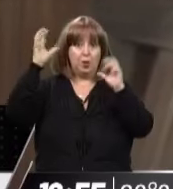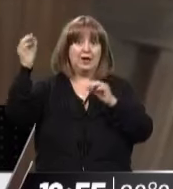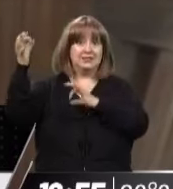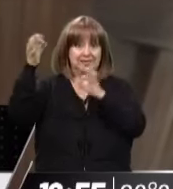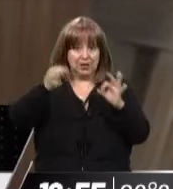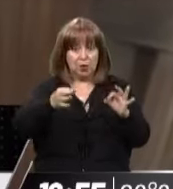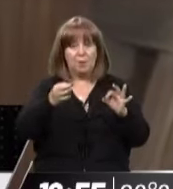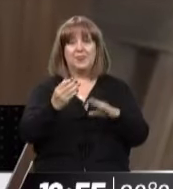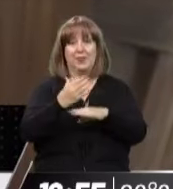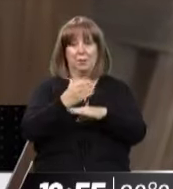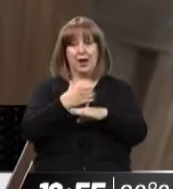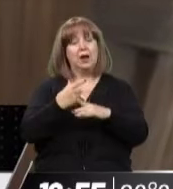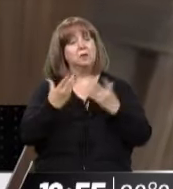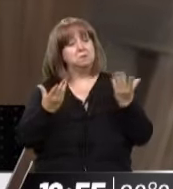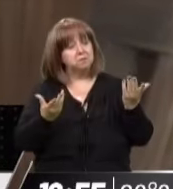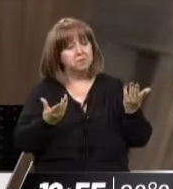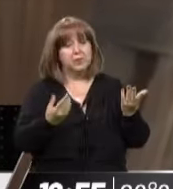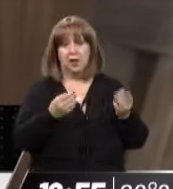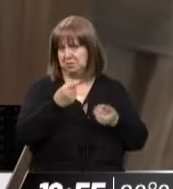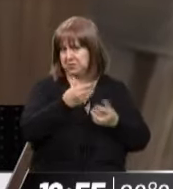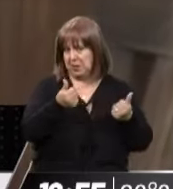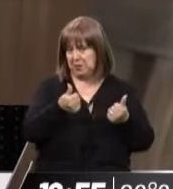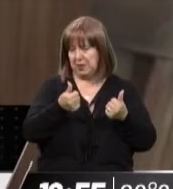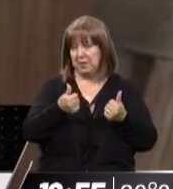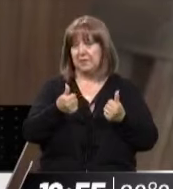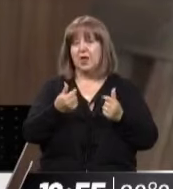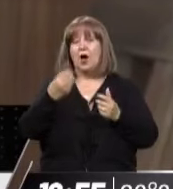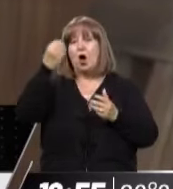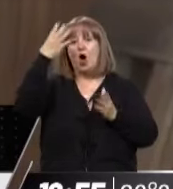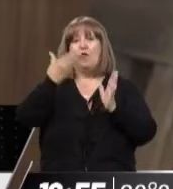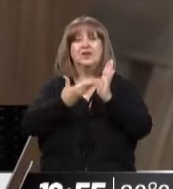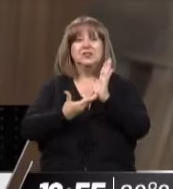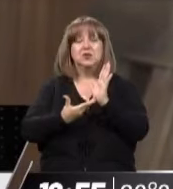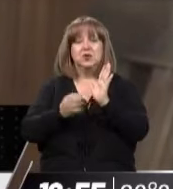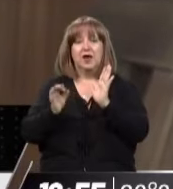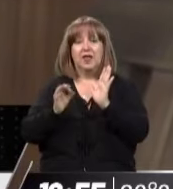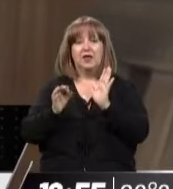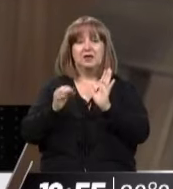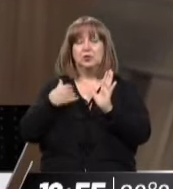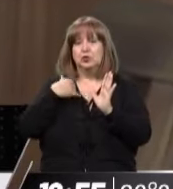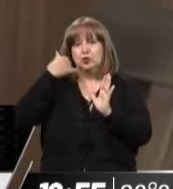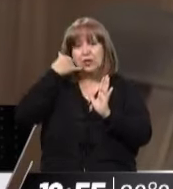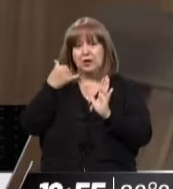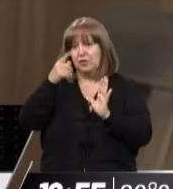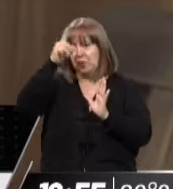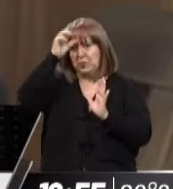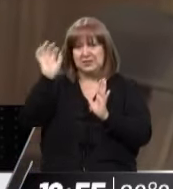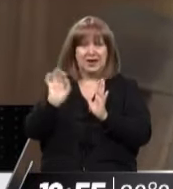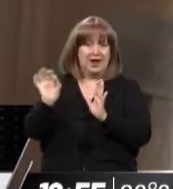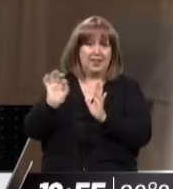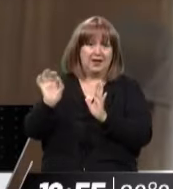pasó llega ese el oficio nunca se dio la comisaría no llamamos a